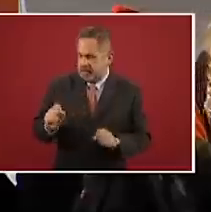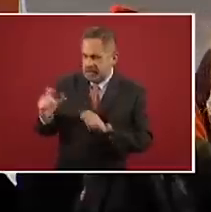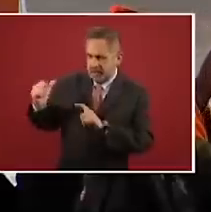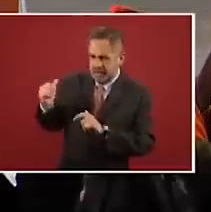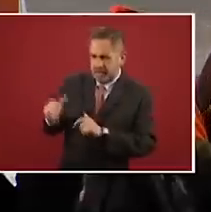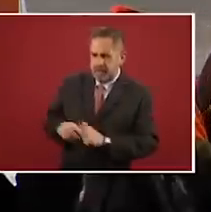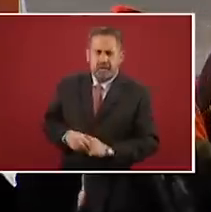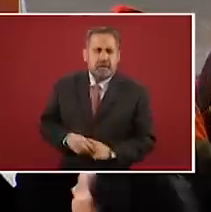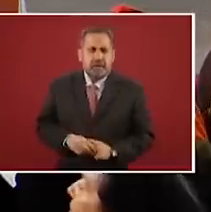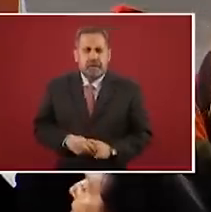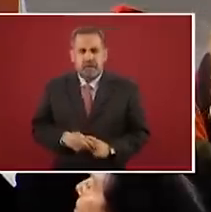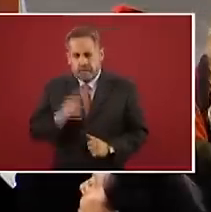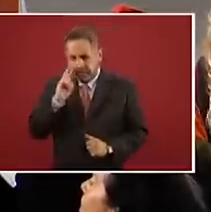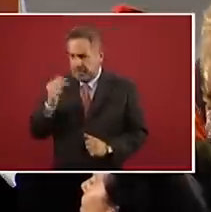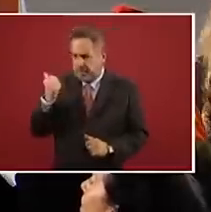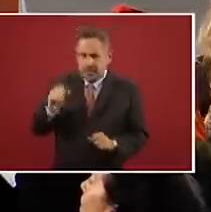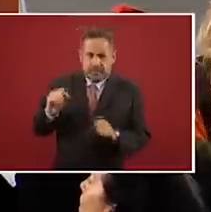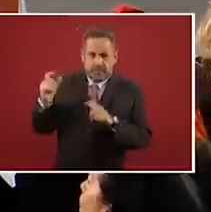Ahora lo vamos a ver.